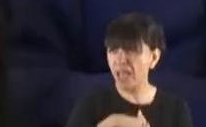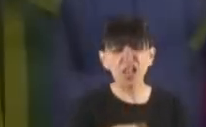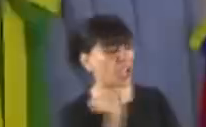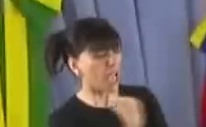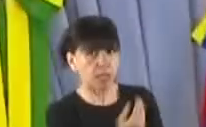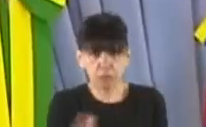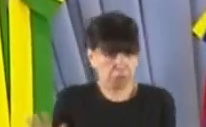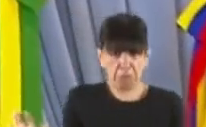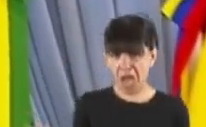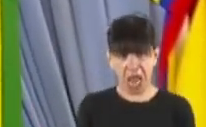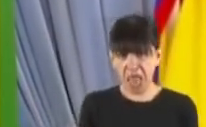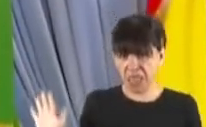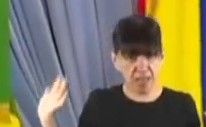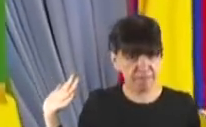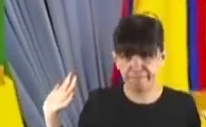Nadie.